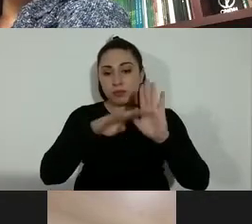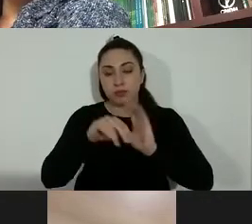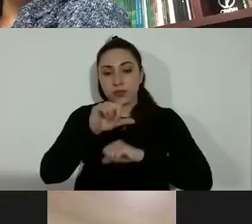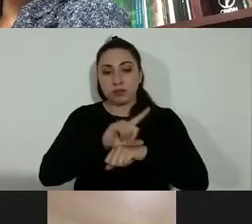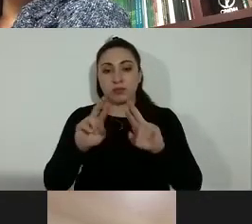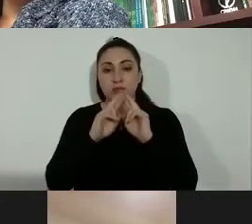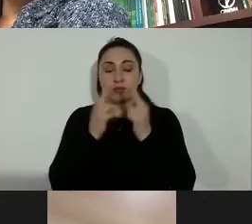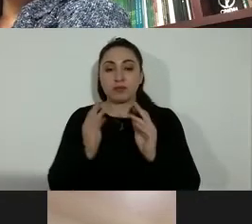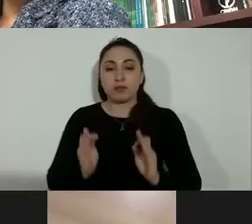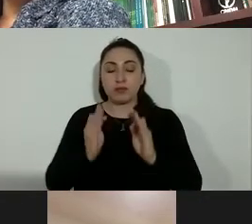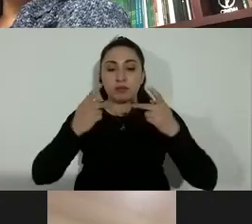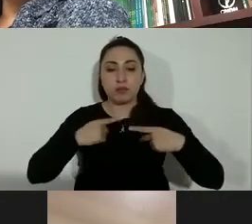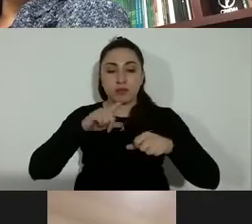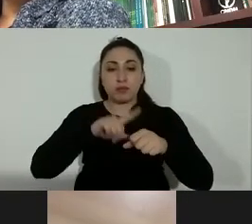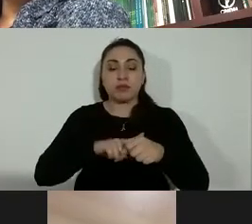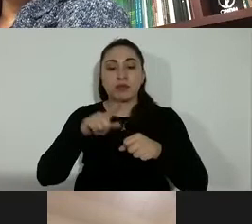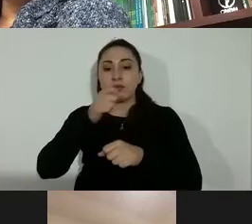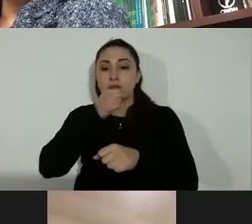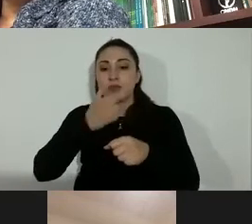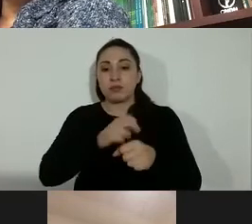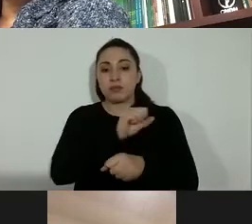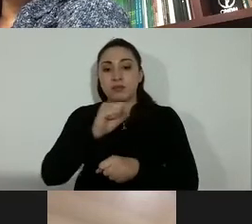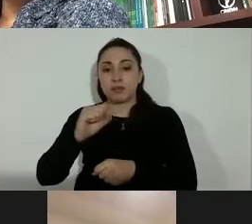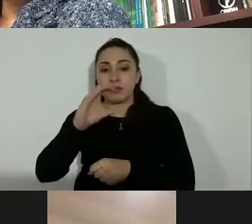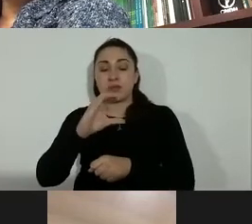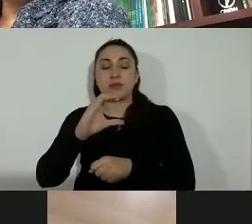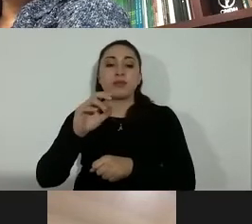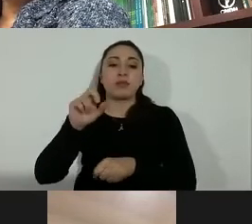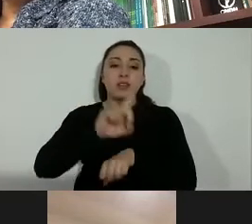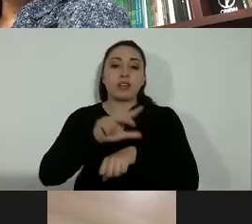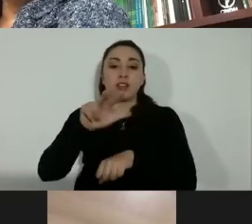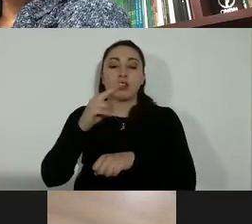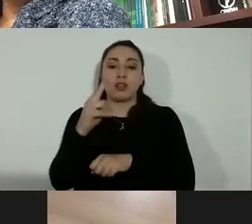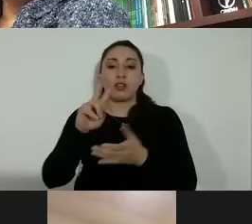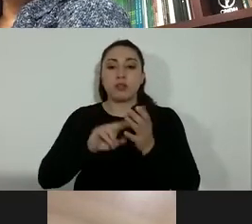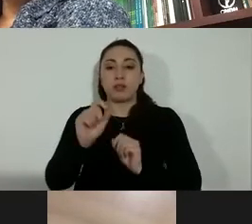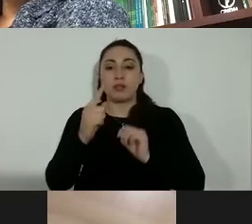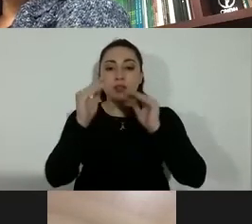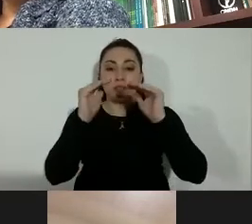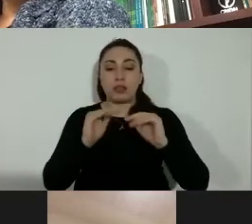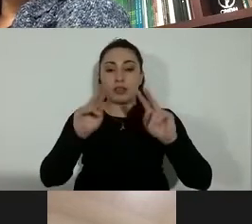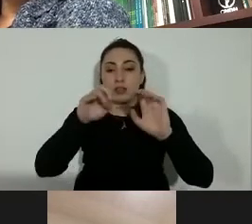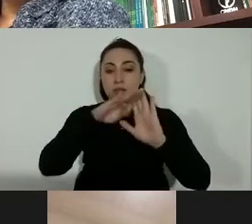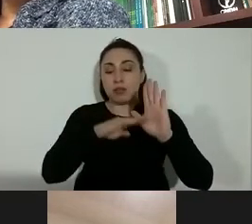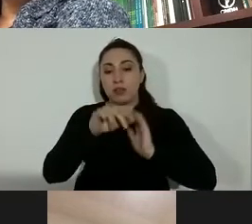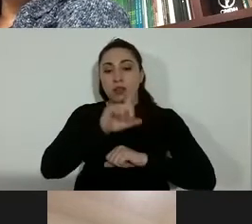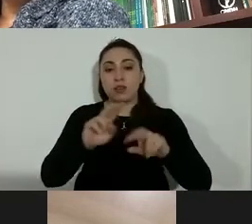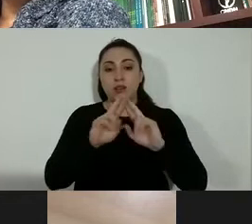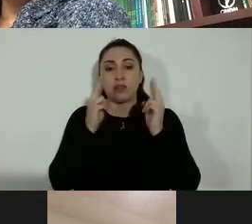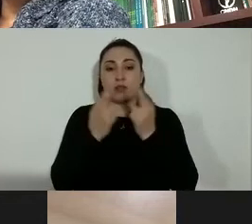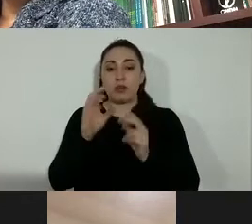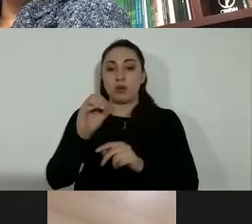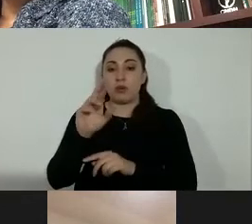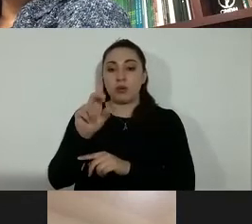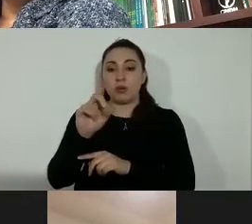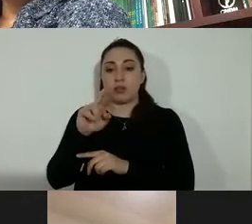secretario de Seguridad Ciudadana para el día jueves 18 de noviembre del año en curso. 4. Orden del día para la sesión ordinaria del día jueves 18 de noviembre del año